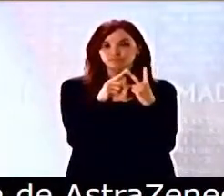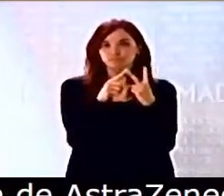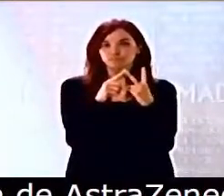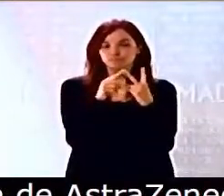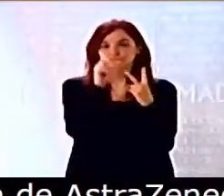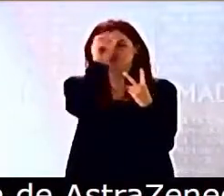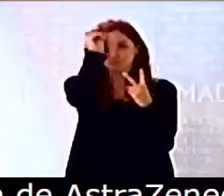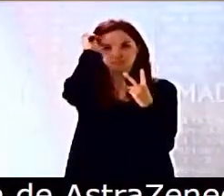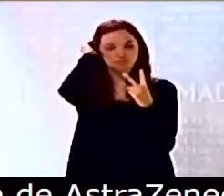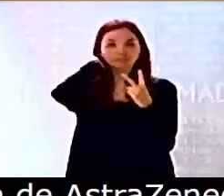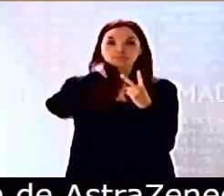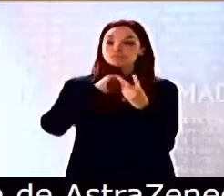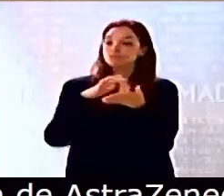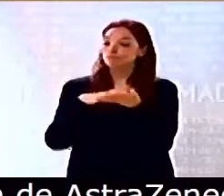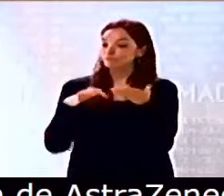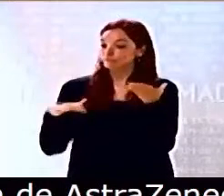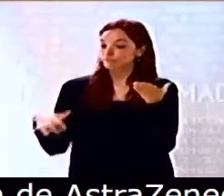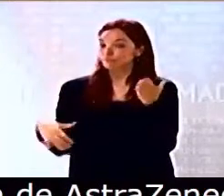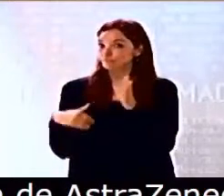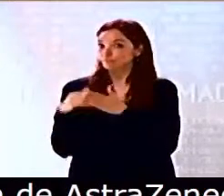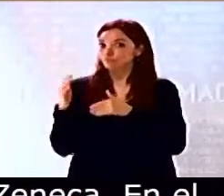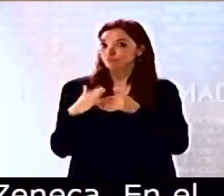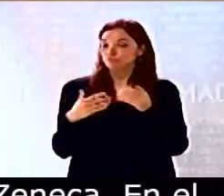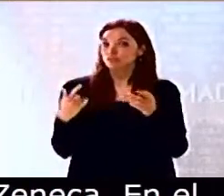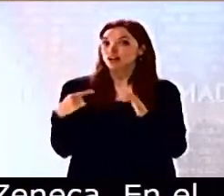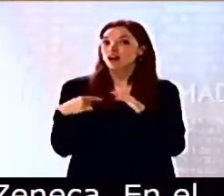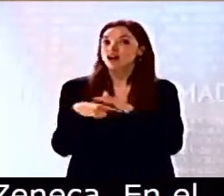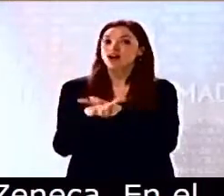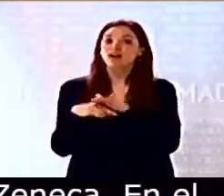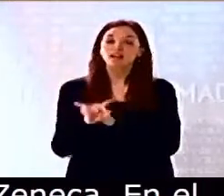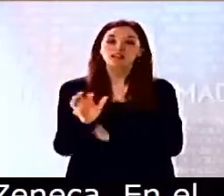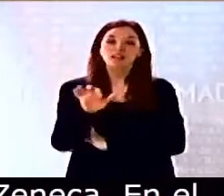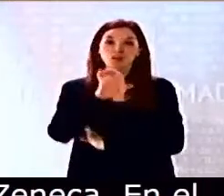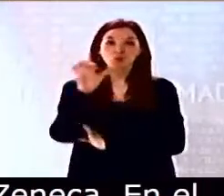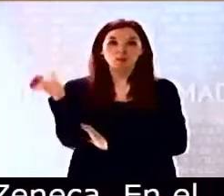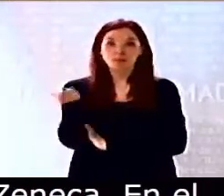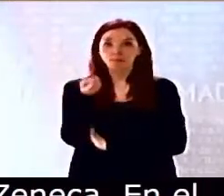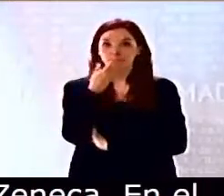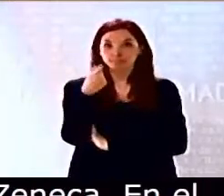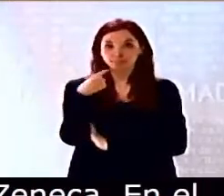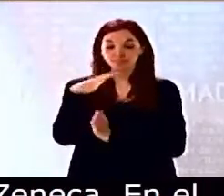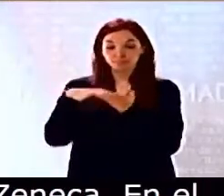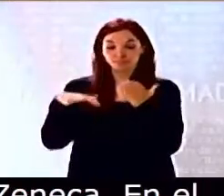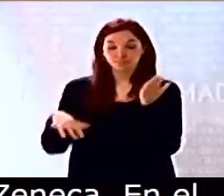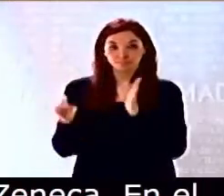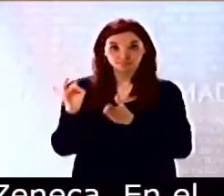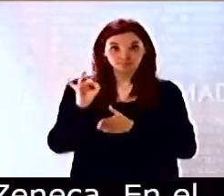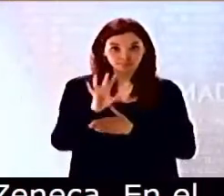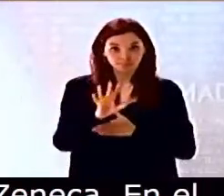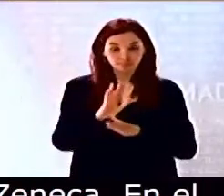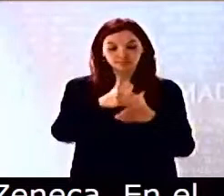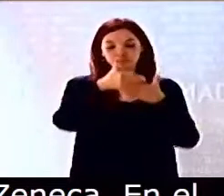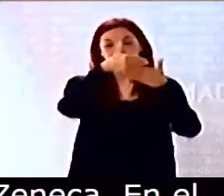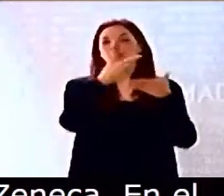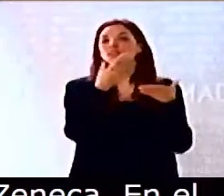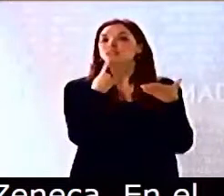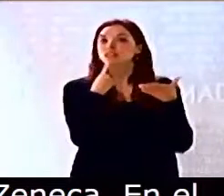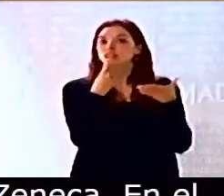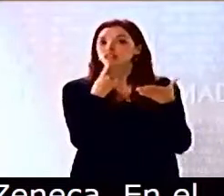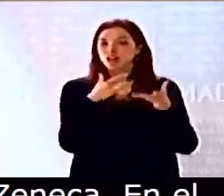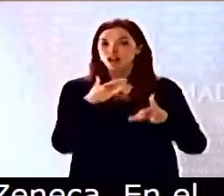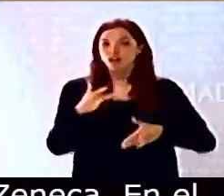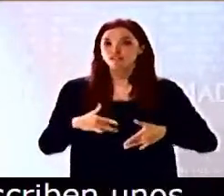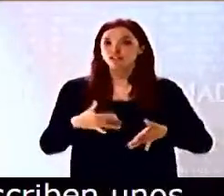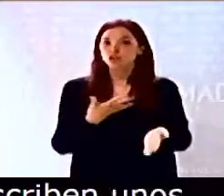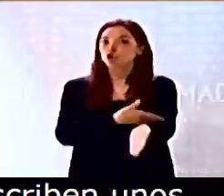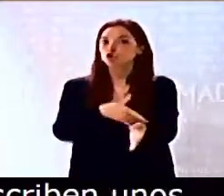En el informe de la Agencia Europea del Medicamento se describen unos efectos trombóticos